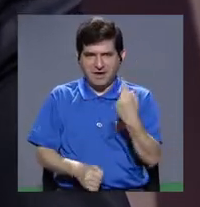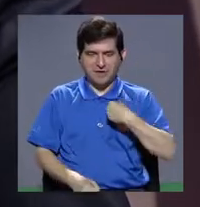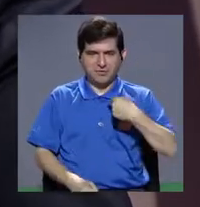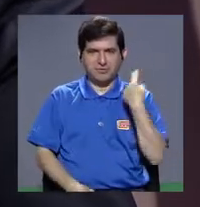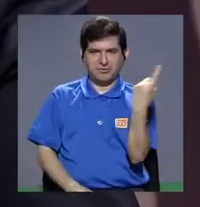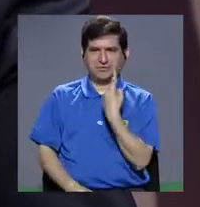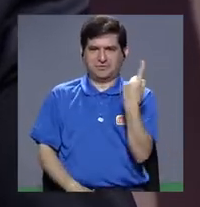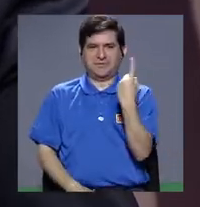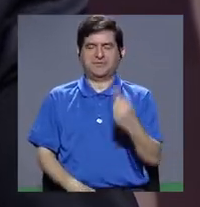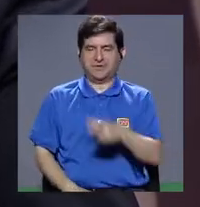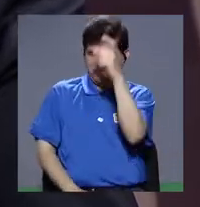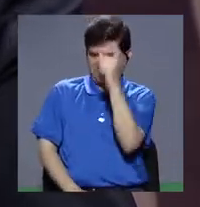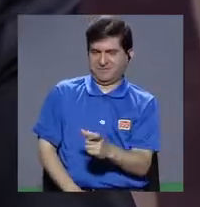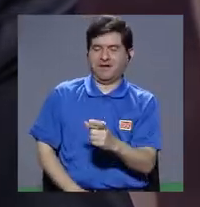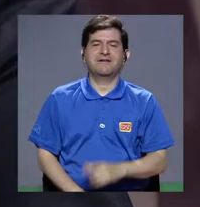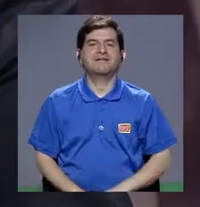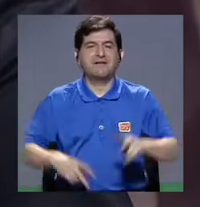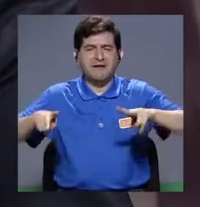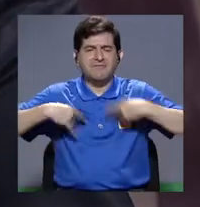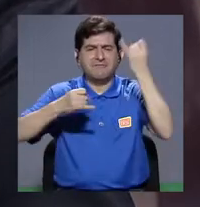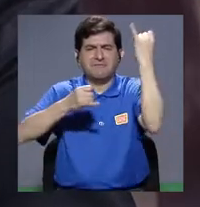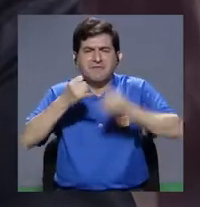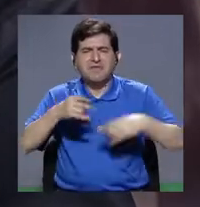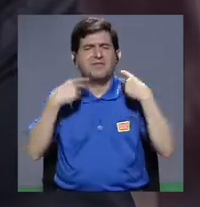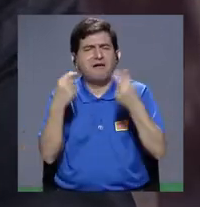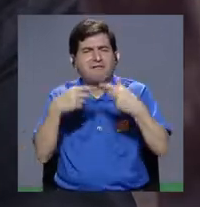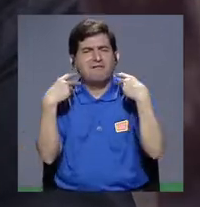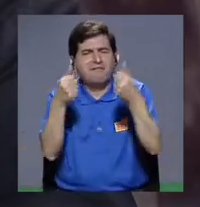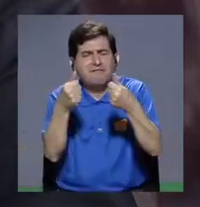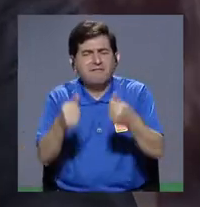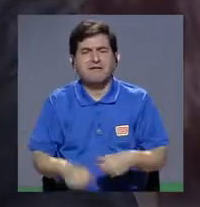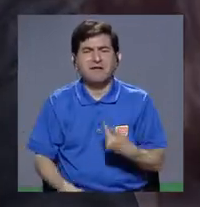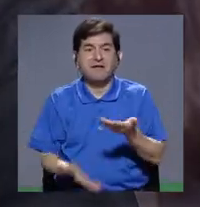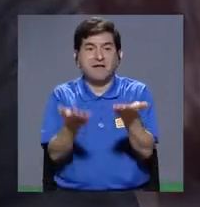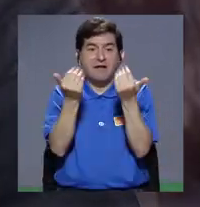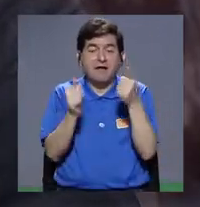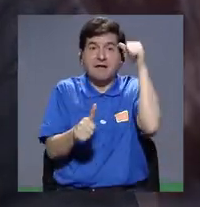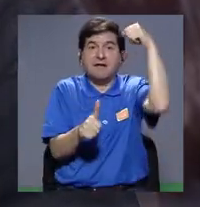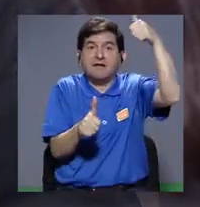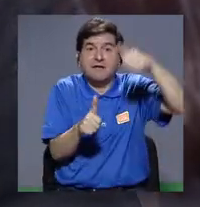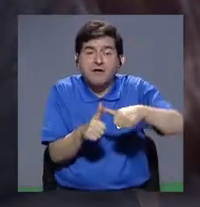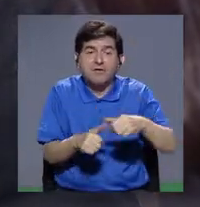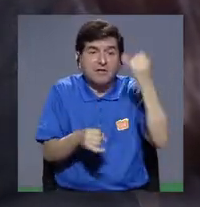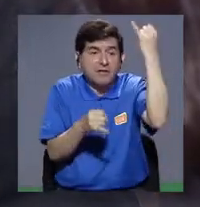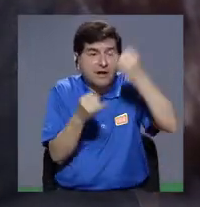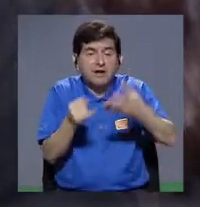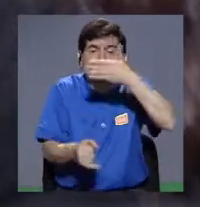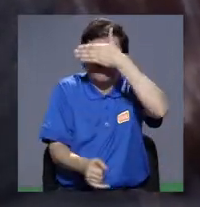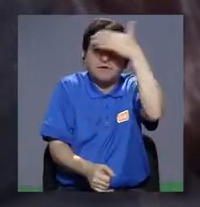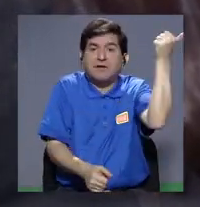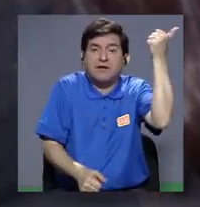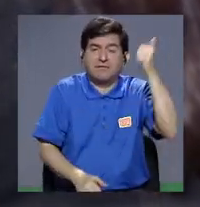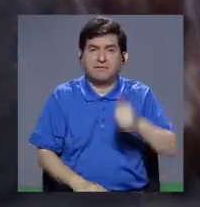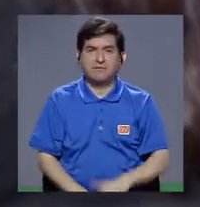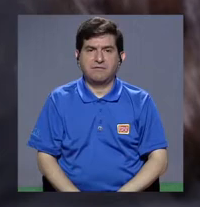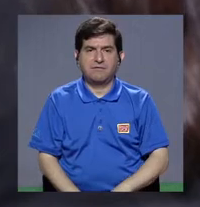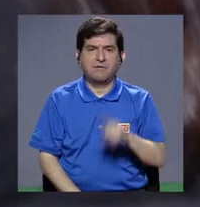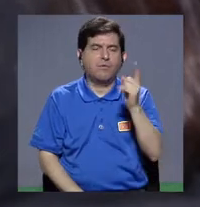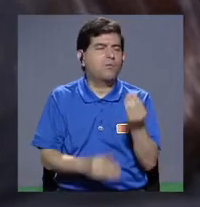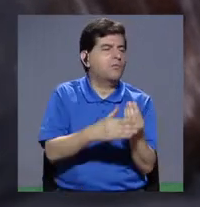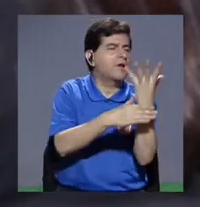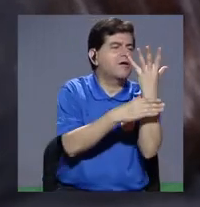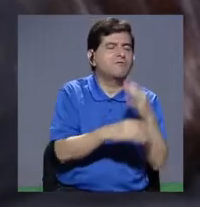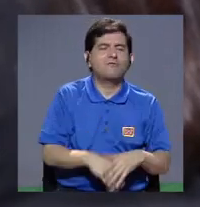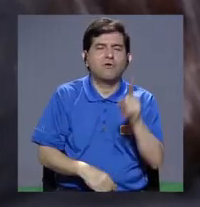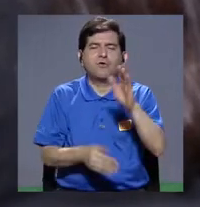eso siempre soy cuando la vida pasa volando empezamos a querer recordar lo que finalmente olvidamos y una